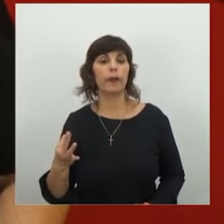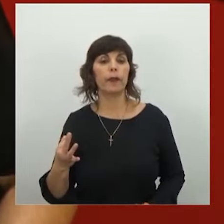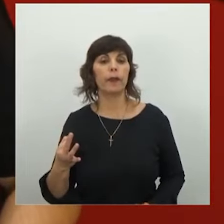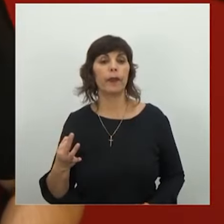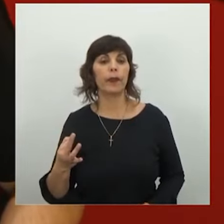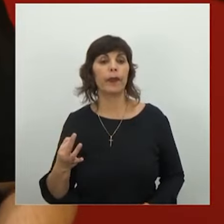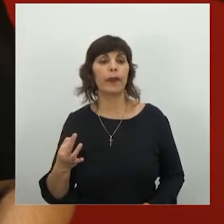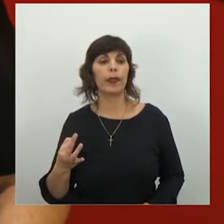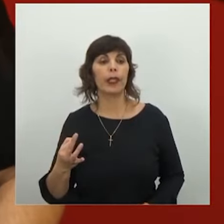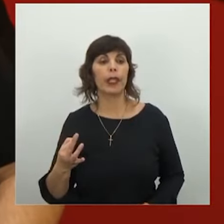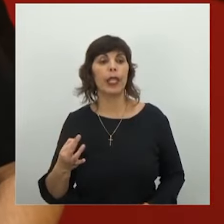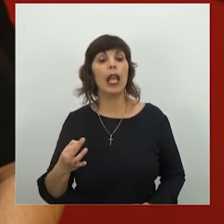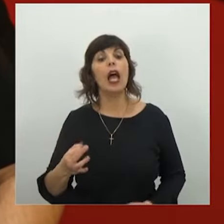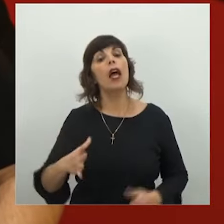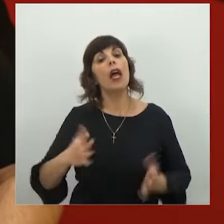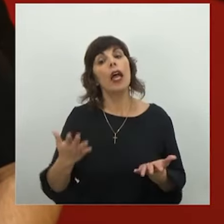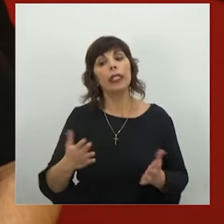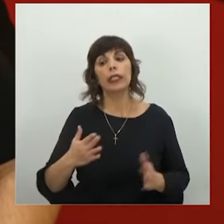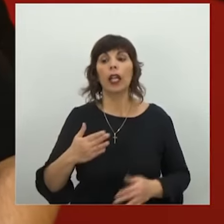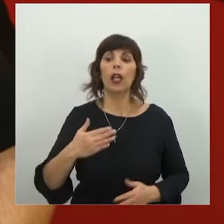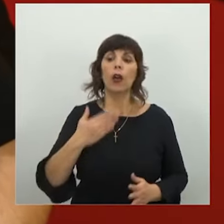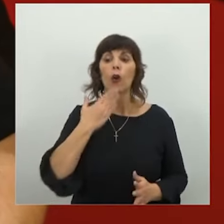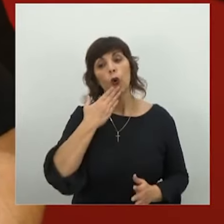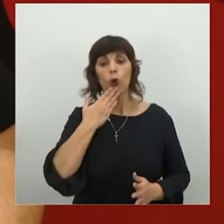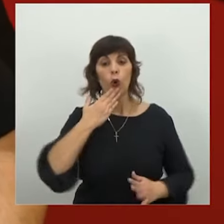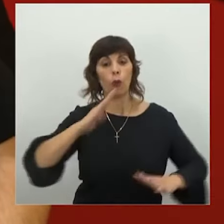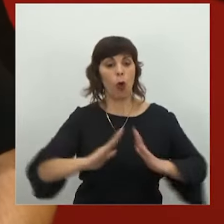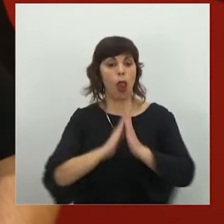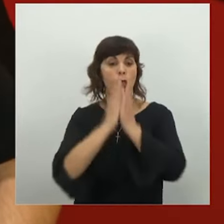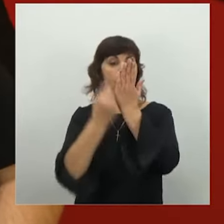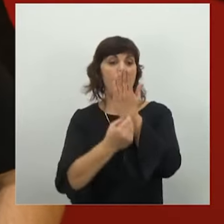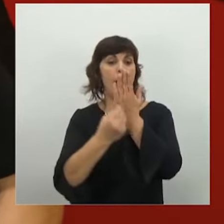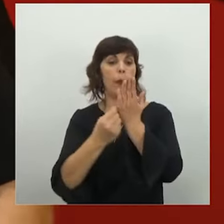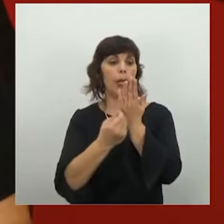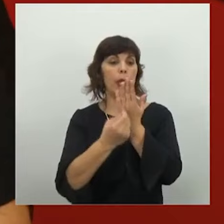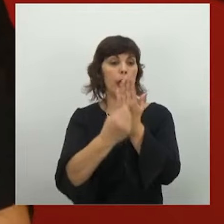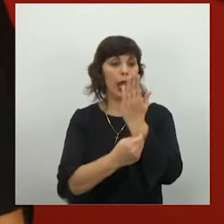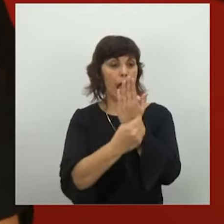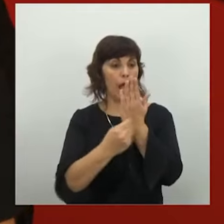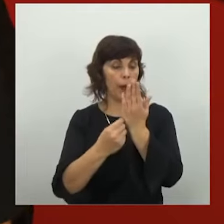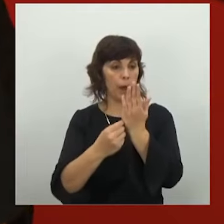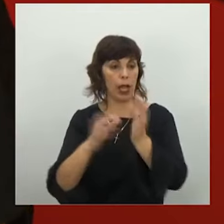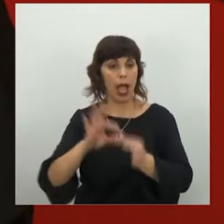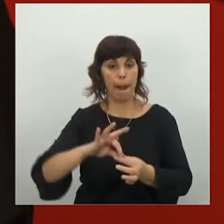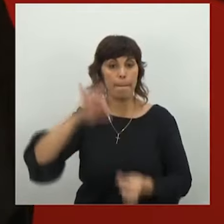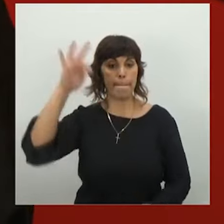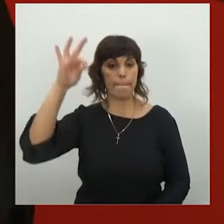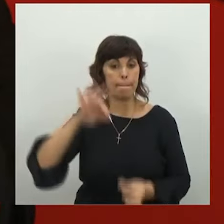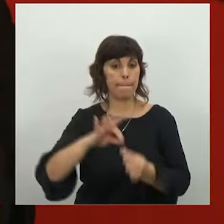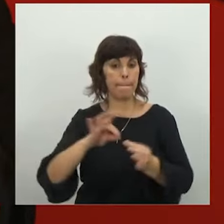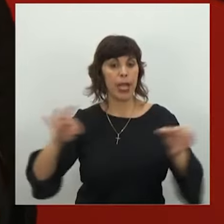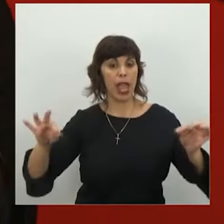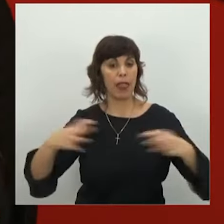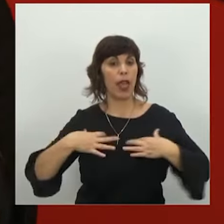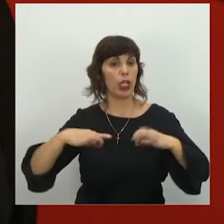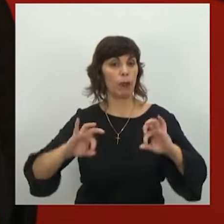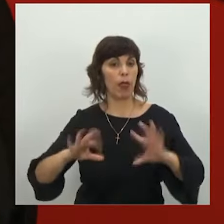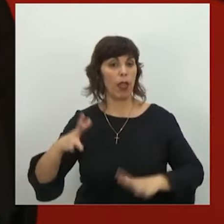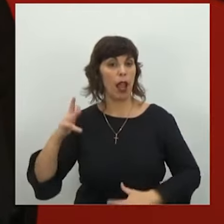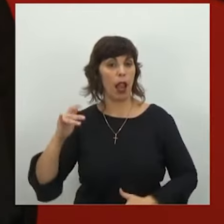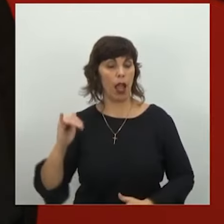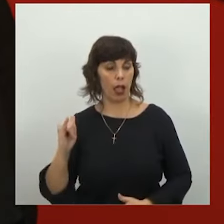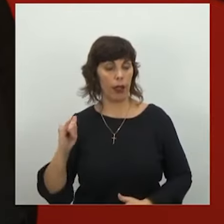medida, como dice la Escritura. En medida. No le quites nada a la medida de la palabra